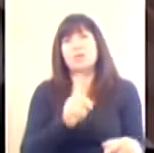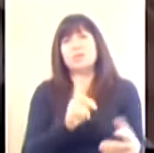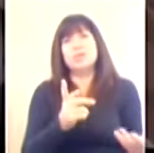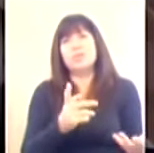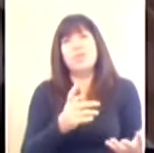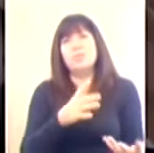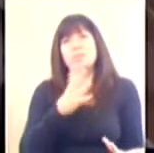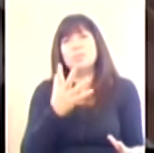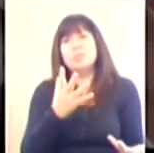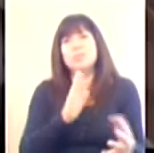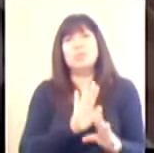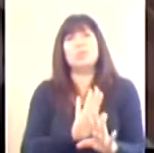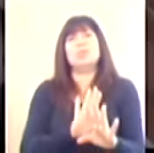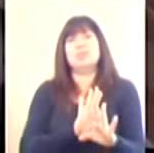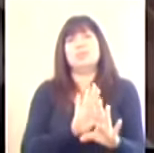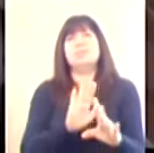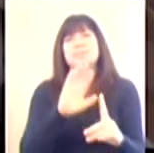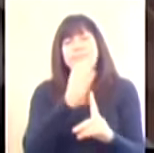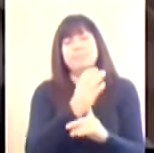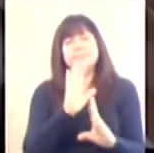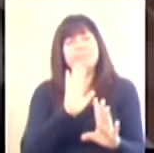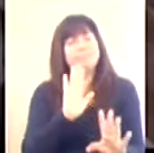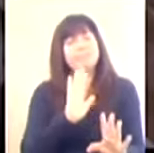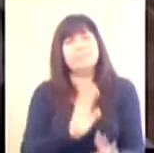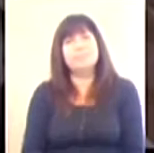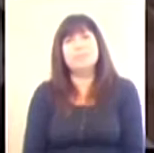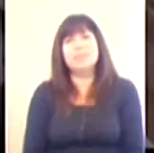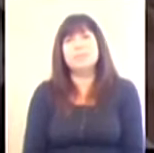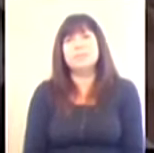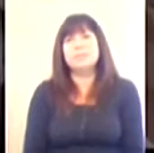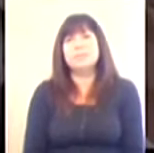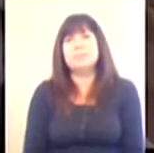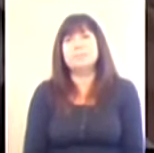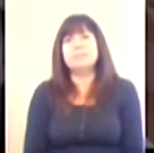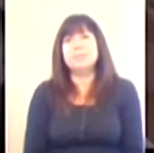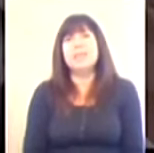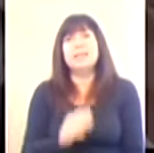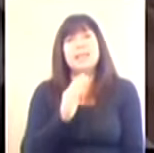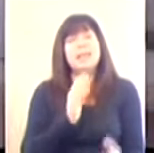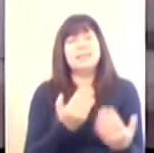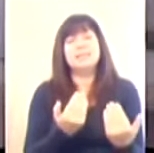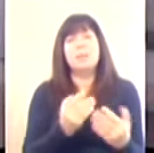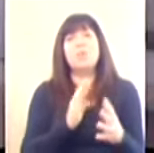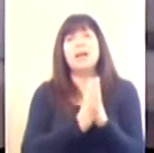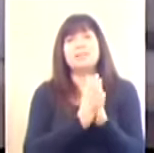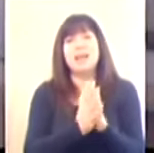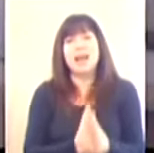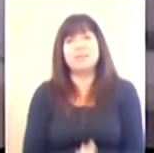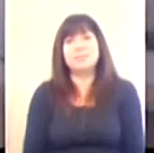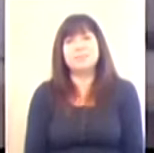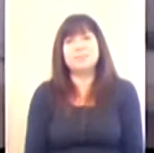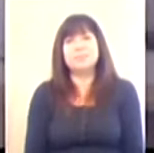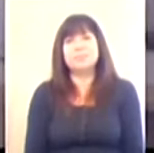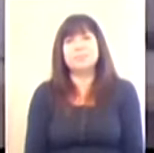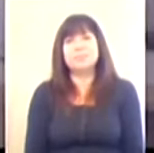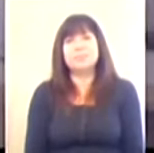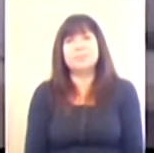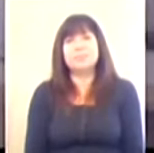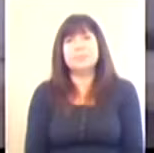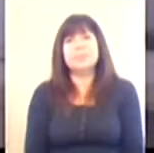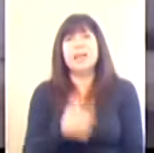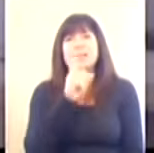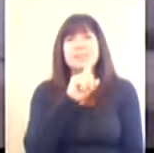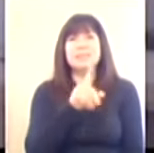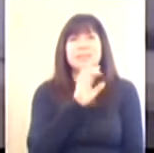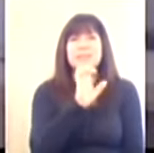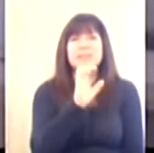resistencia cultural y eso nos podría atrasar mucho en esta gran transformación que necesitamos acelerar. Gracias. Sebastián,